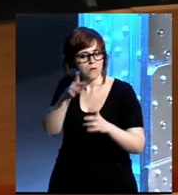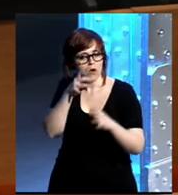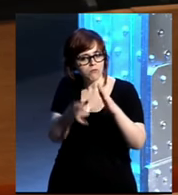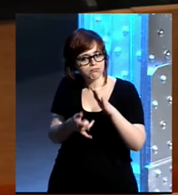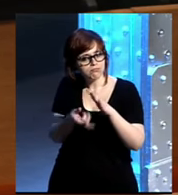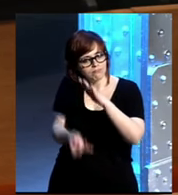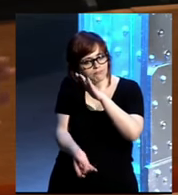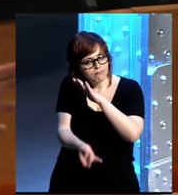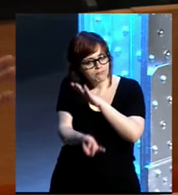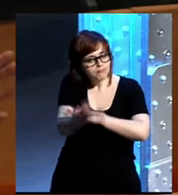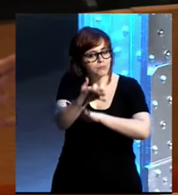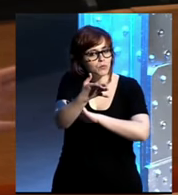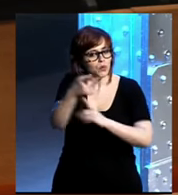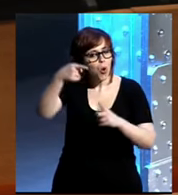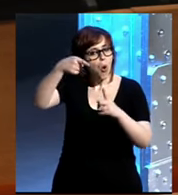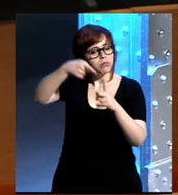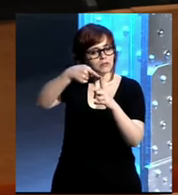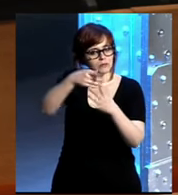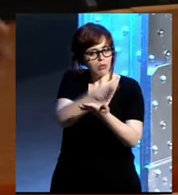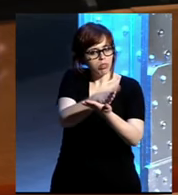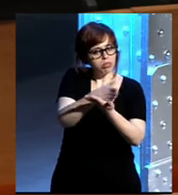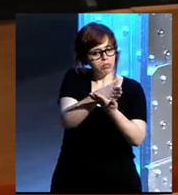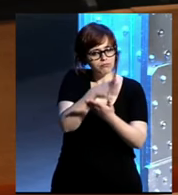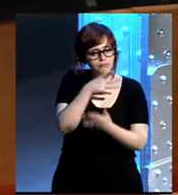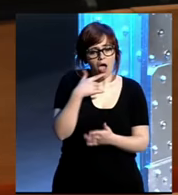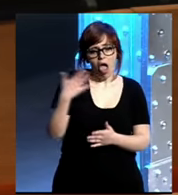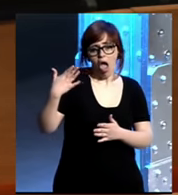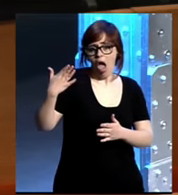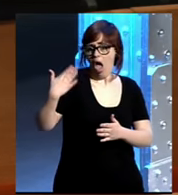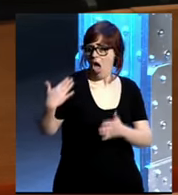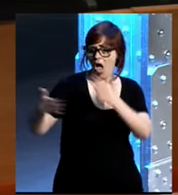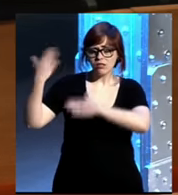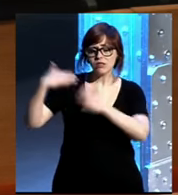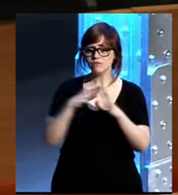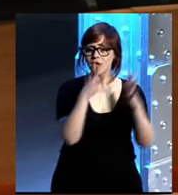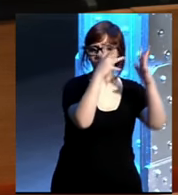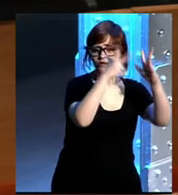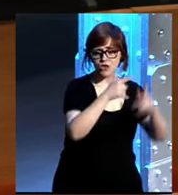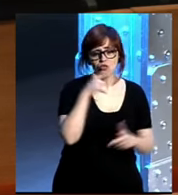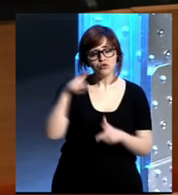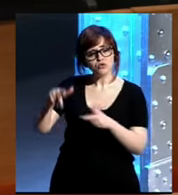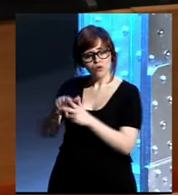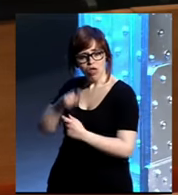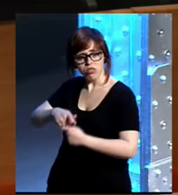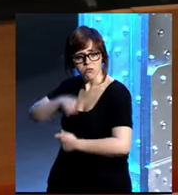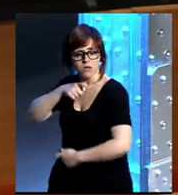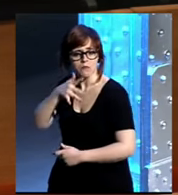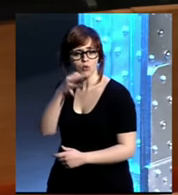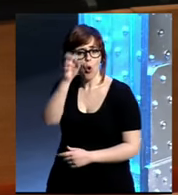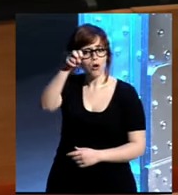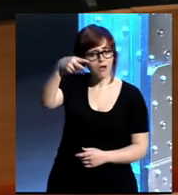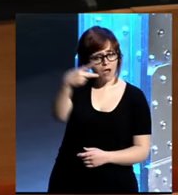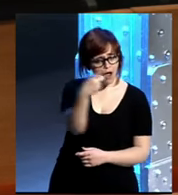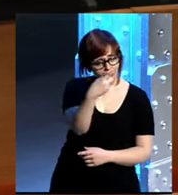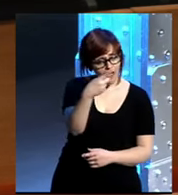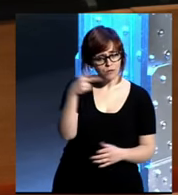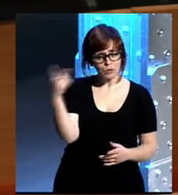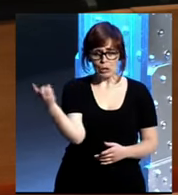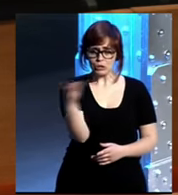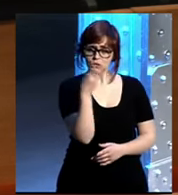en esa trilogía, ¿no? Que eran administraciones, sociedad civil y ONGs, ¿no? Es simplemente saber si estáis